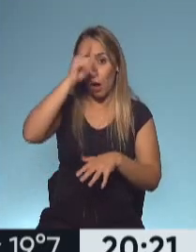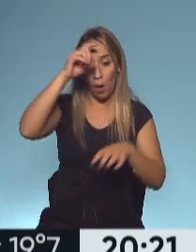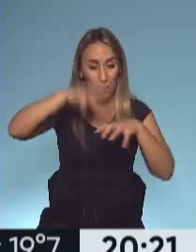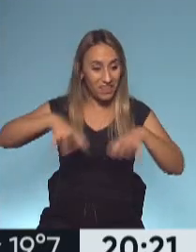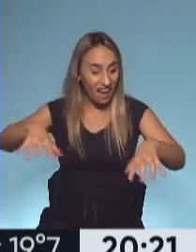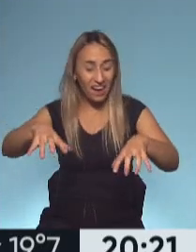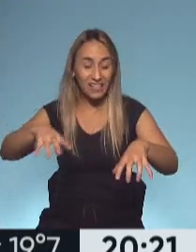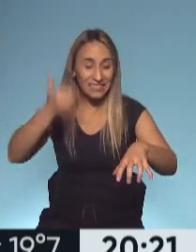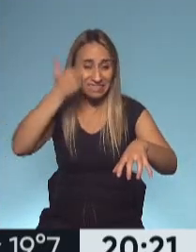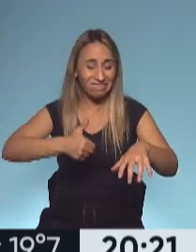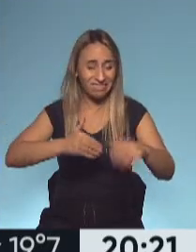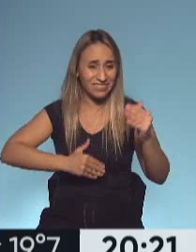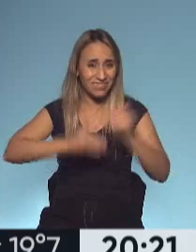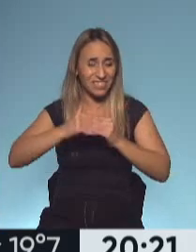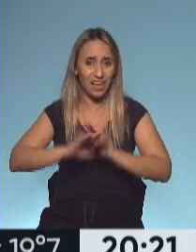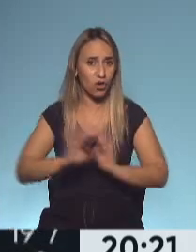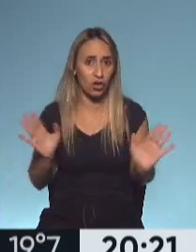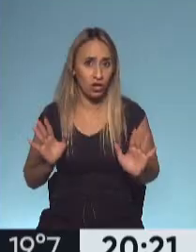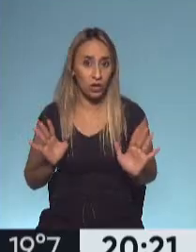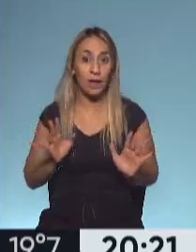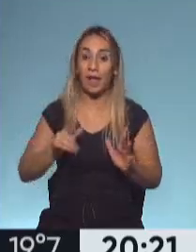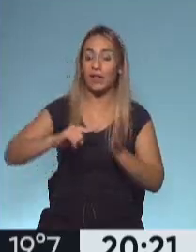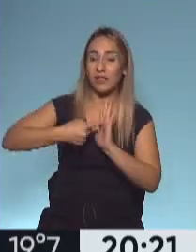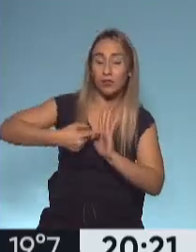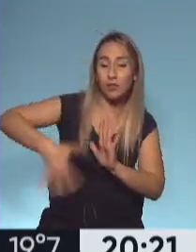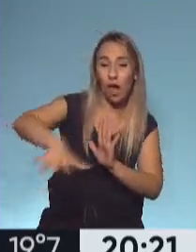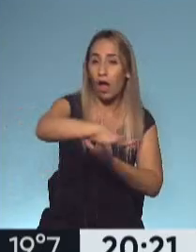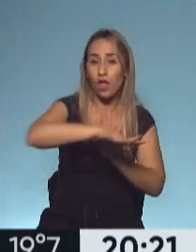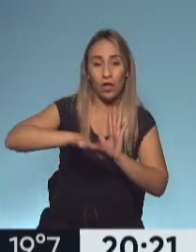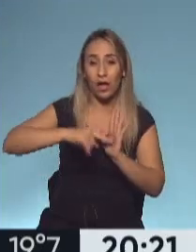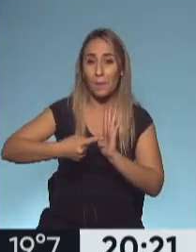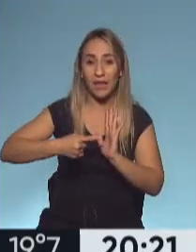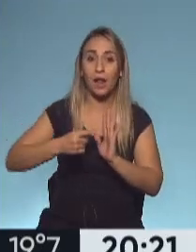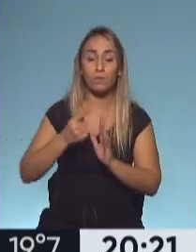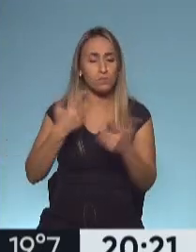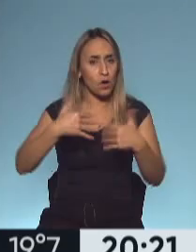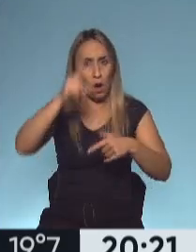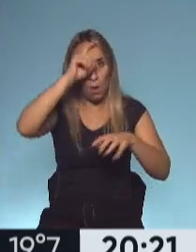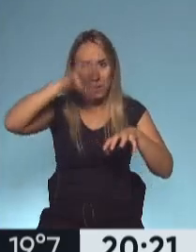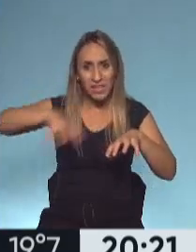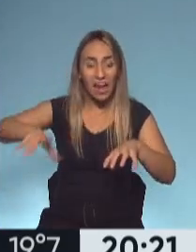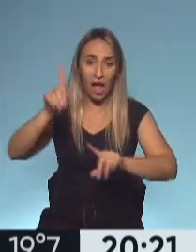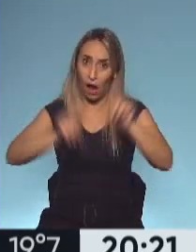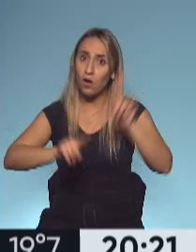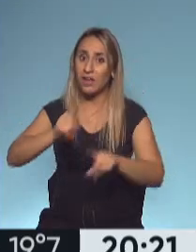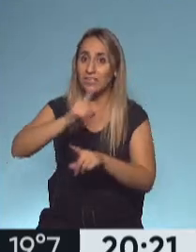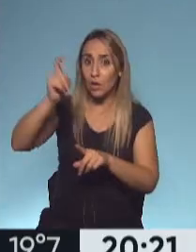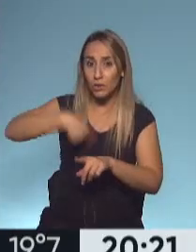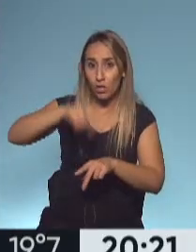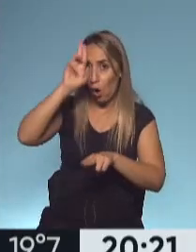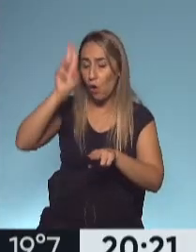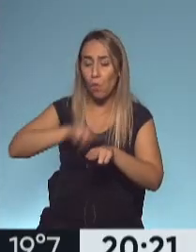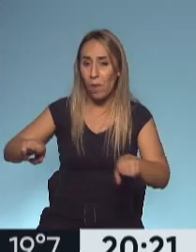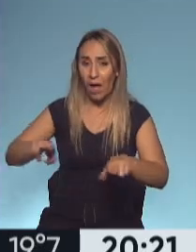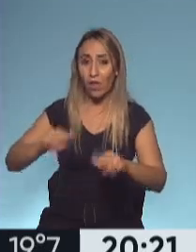salud en toda el área metropolitana, con muchos de nuestros hospitales con un 100% de ocupación